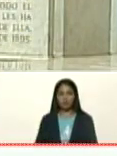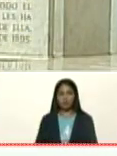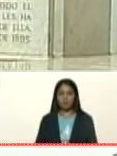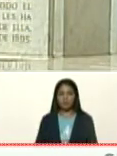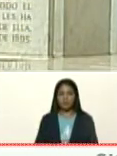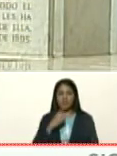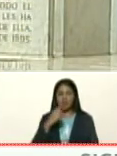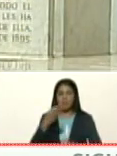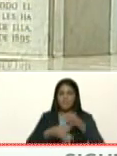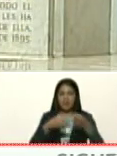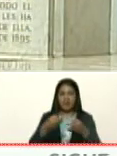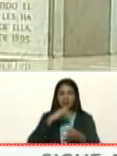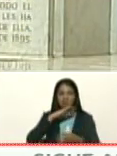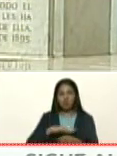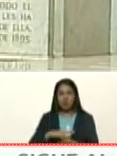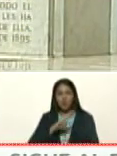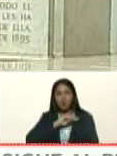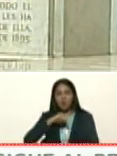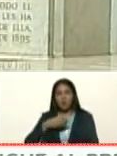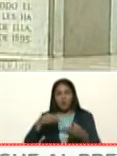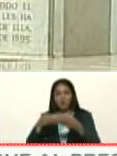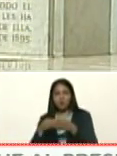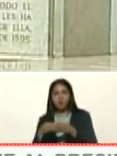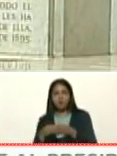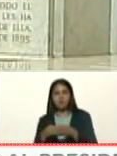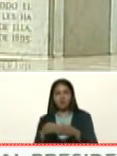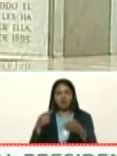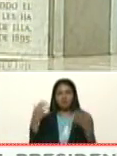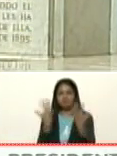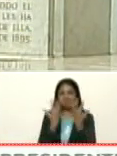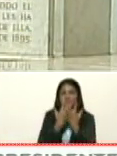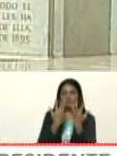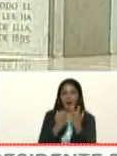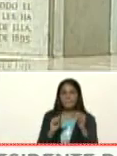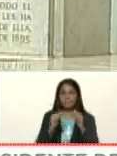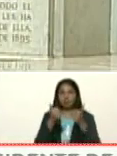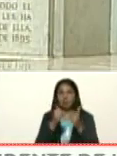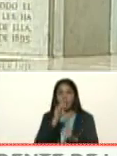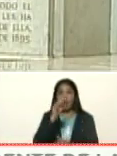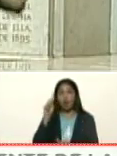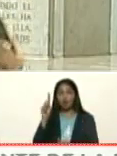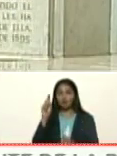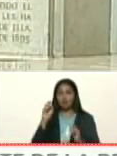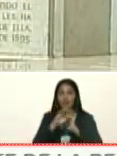historia y los cronistas de guerra que empezó a las 11 de la mañana.